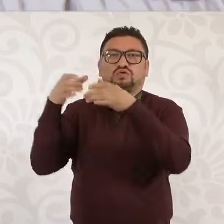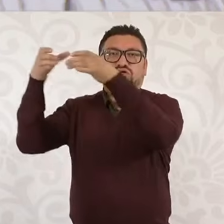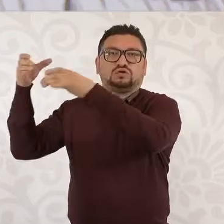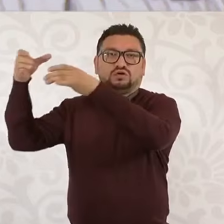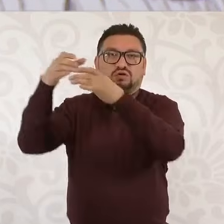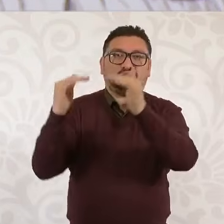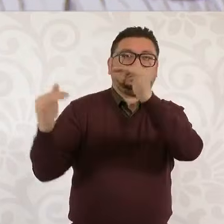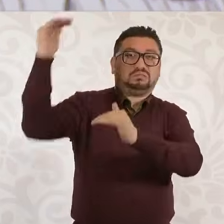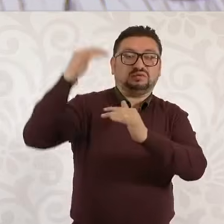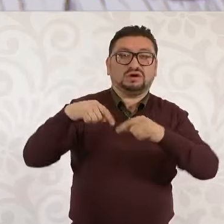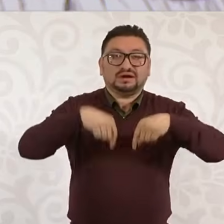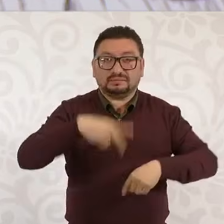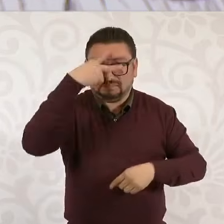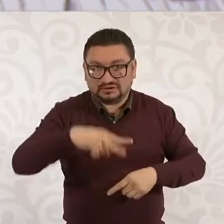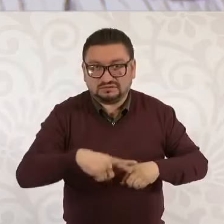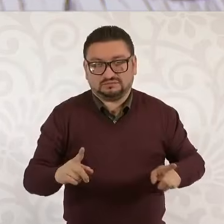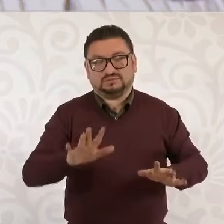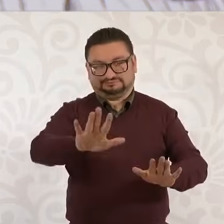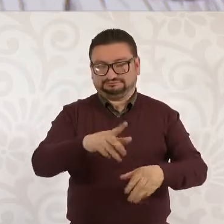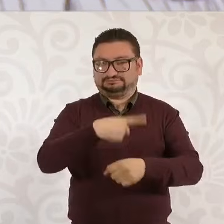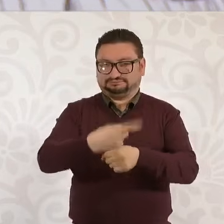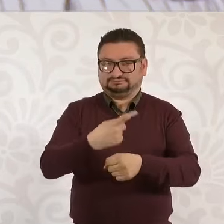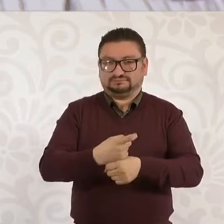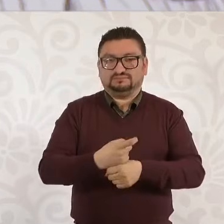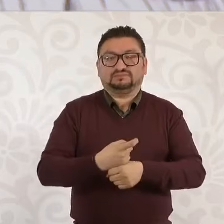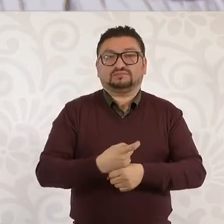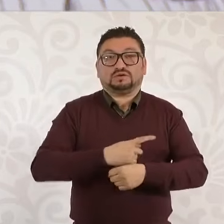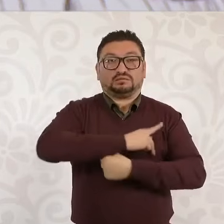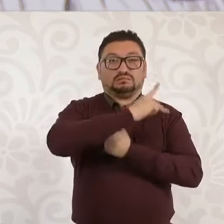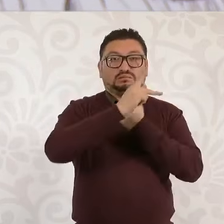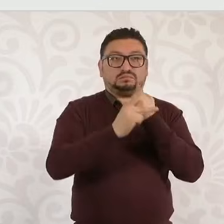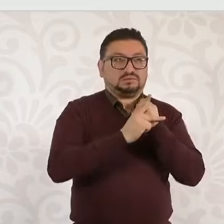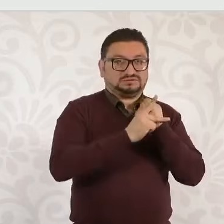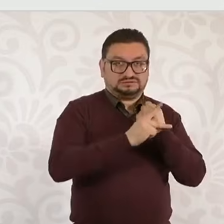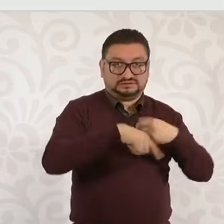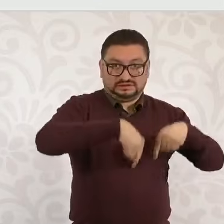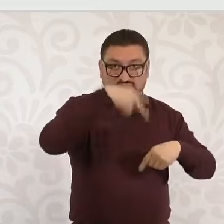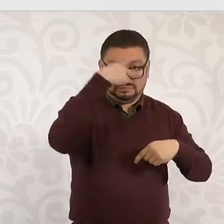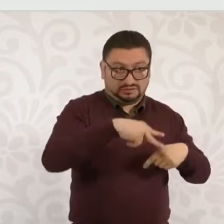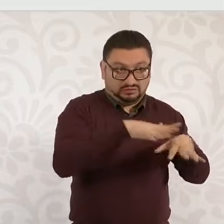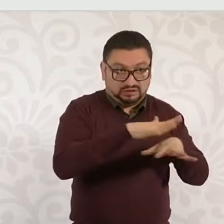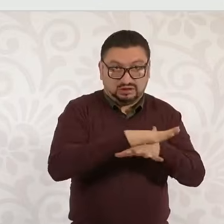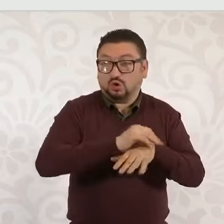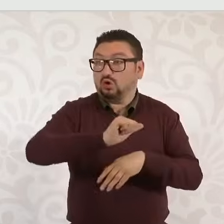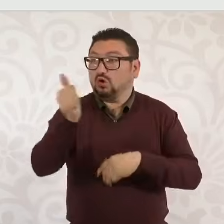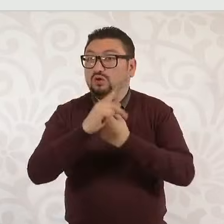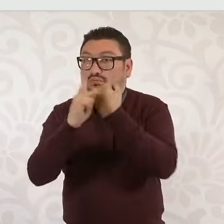Aquí, bueno, primero, ningún país ha tenido las transformaciones que hemos vivido.